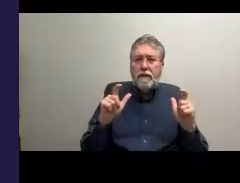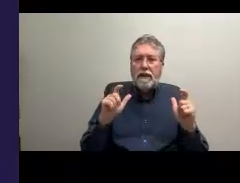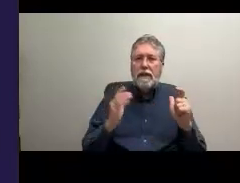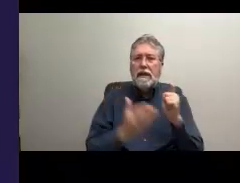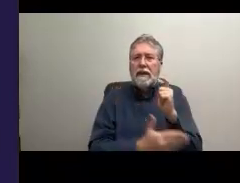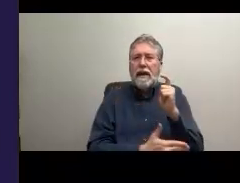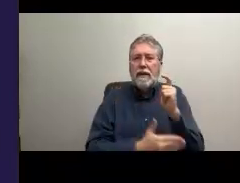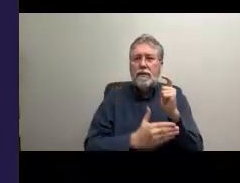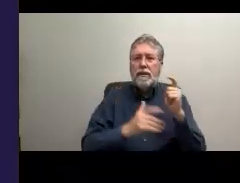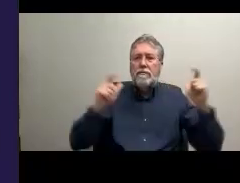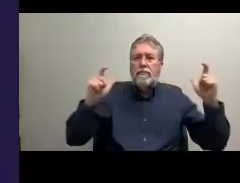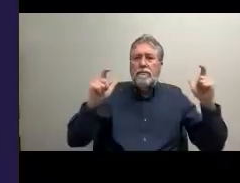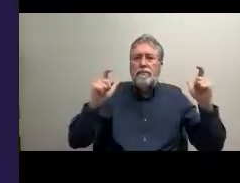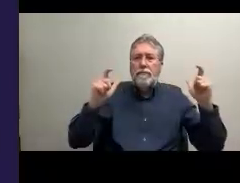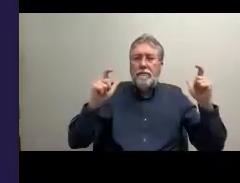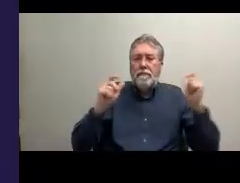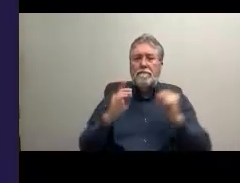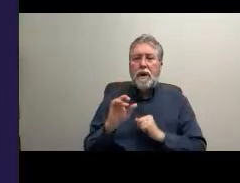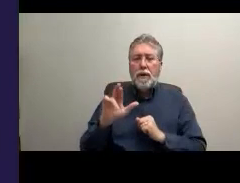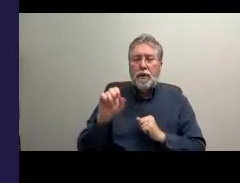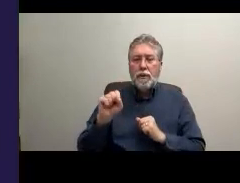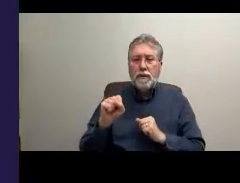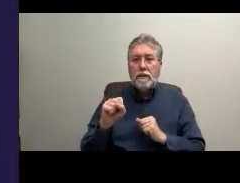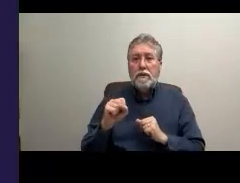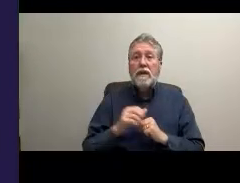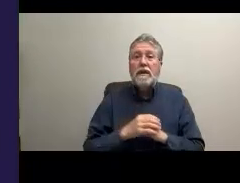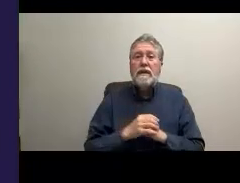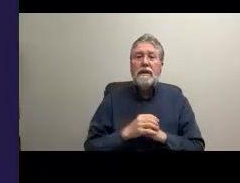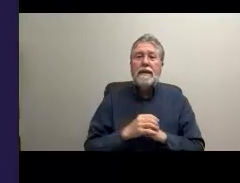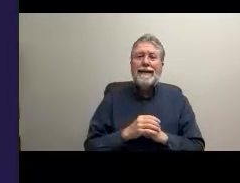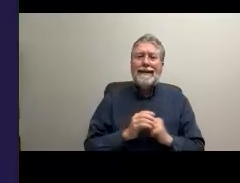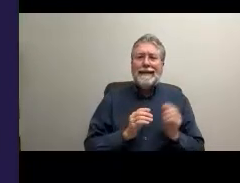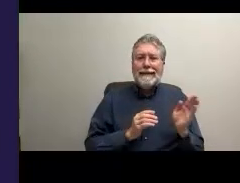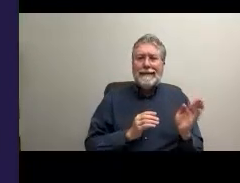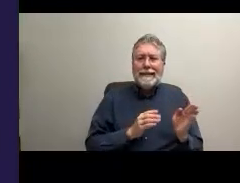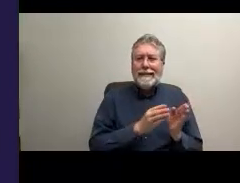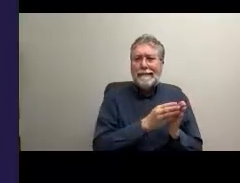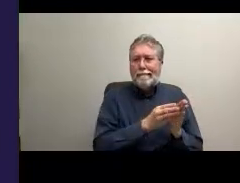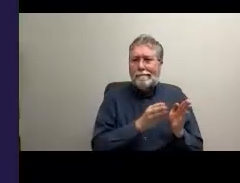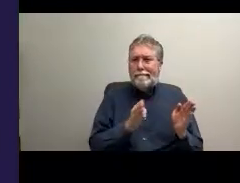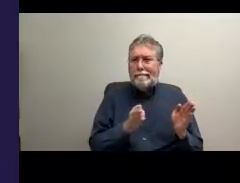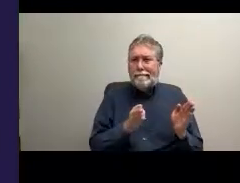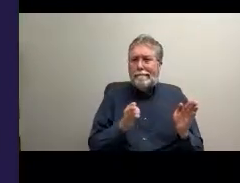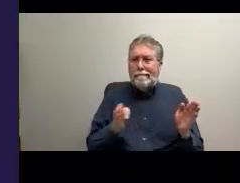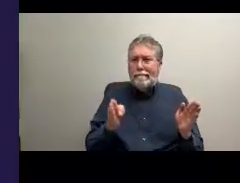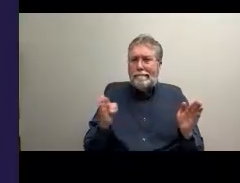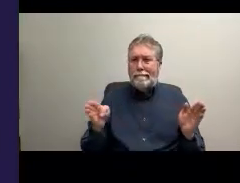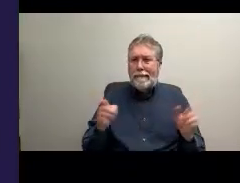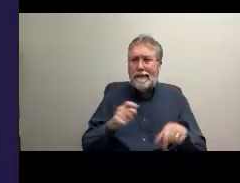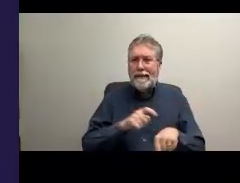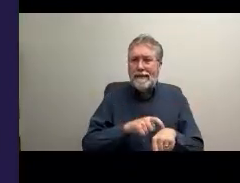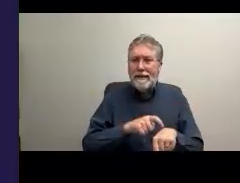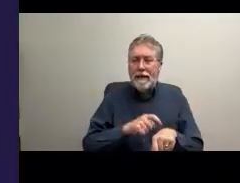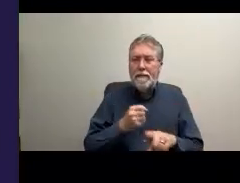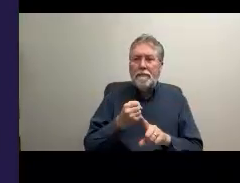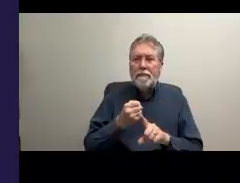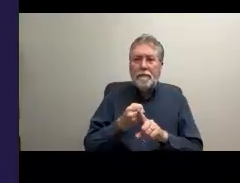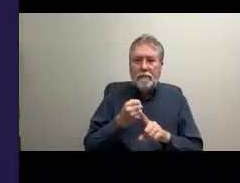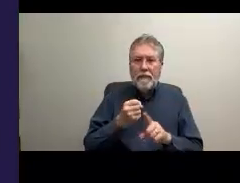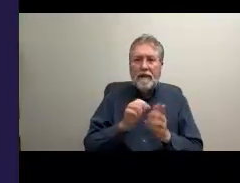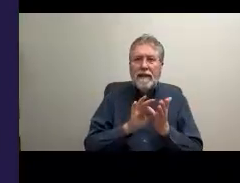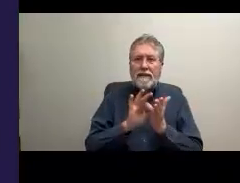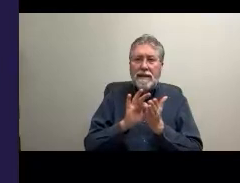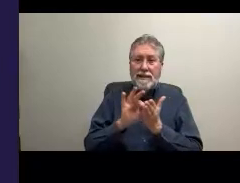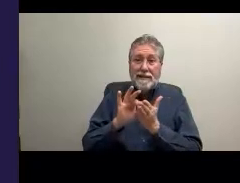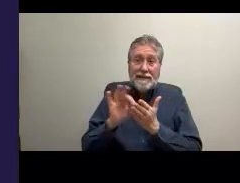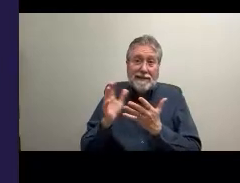barrio? Y luego las observaciones realizadas esta noche al comparar eso con la característica temporal del censo que es cada